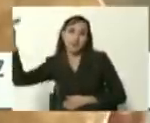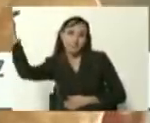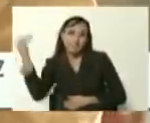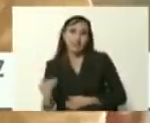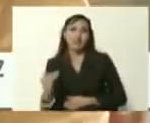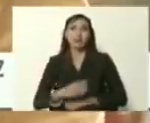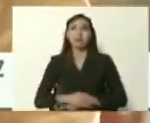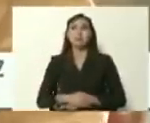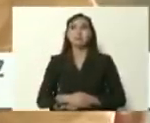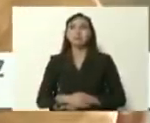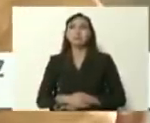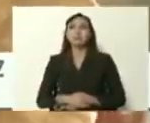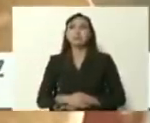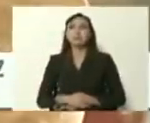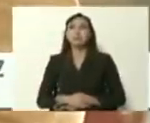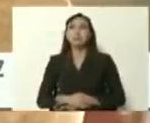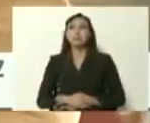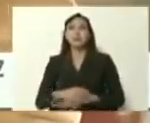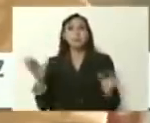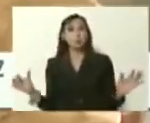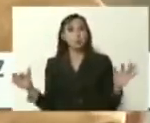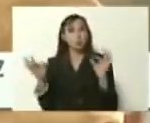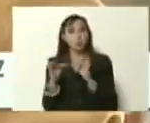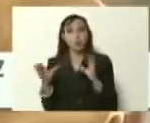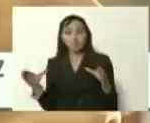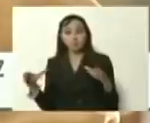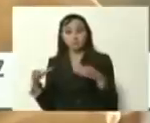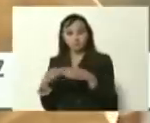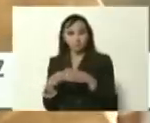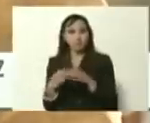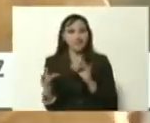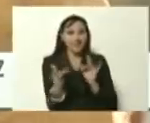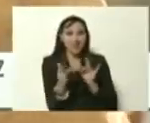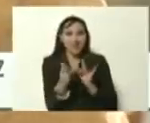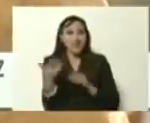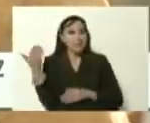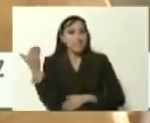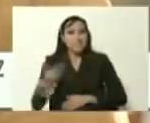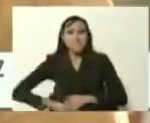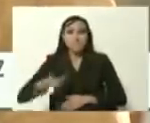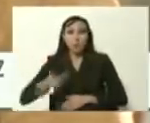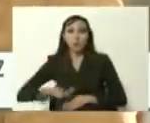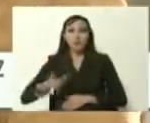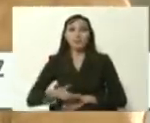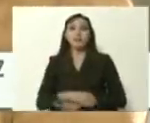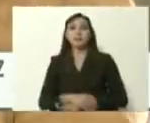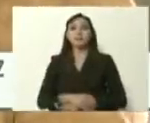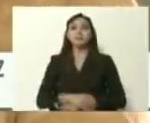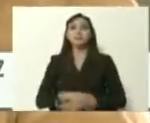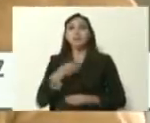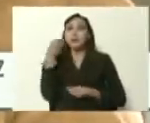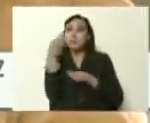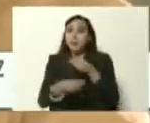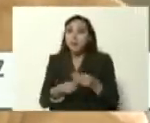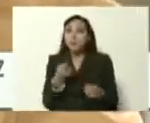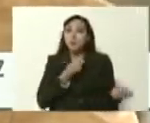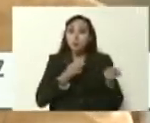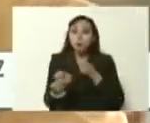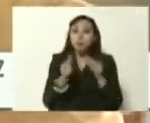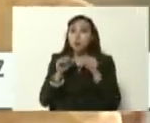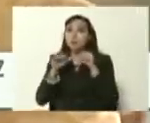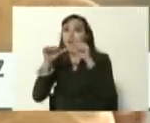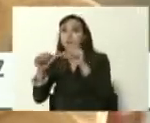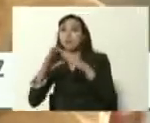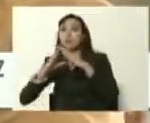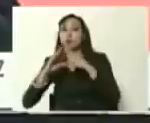comisión de enlace, una subcomisión, como bien lo decía nuestro presidente de la comisión, para que hagamos control y seguimiento de todo